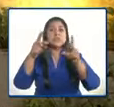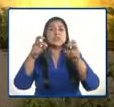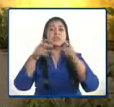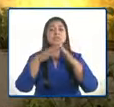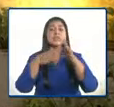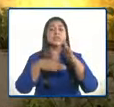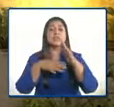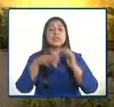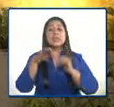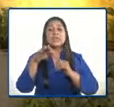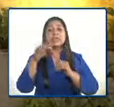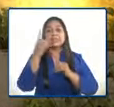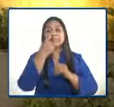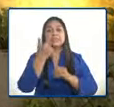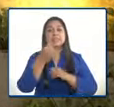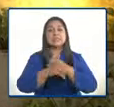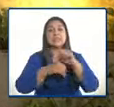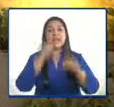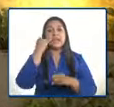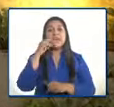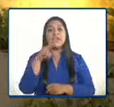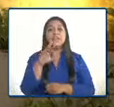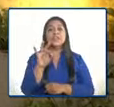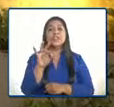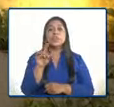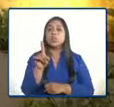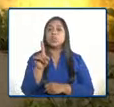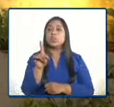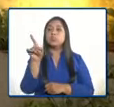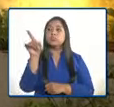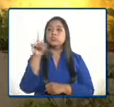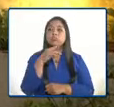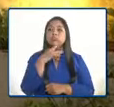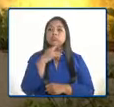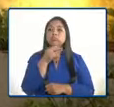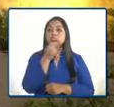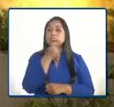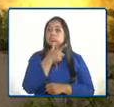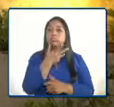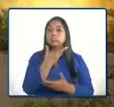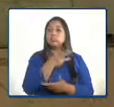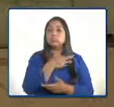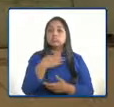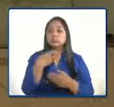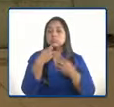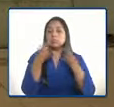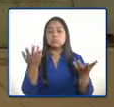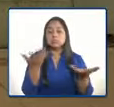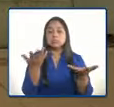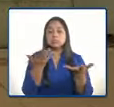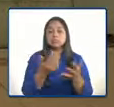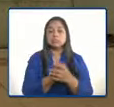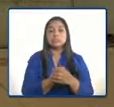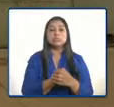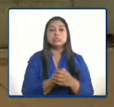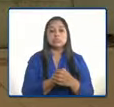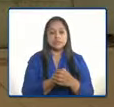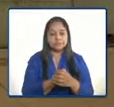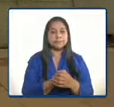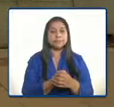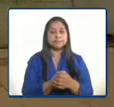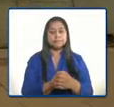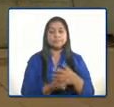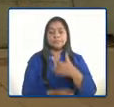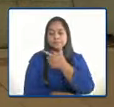1, que nos pudiera comentar cómo va esa denuncia, qué respuesta ha tenido el Ministerio Público. Gracias. Bueno, en el tema de la vacunación es